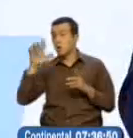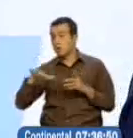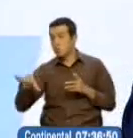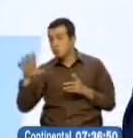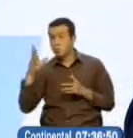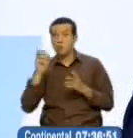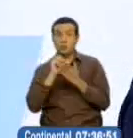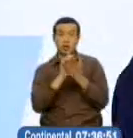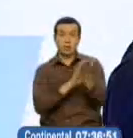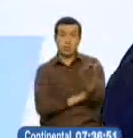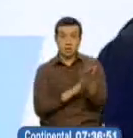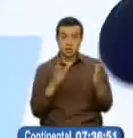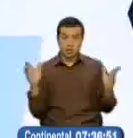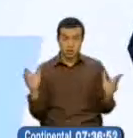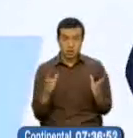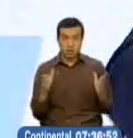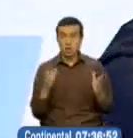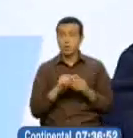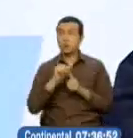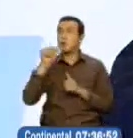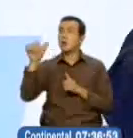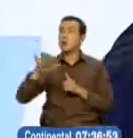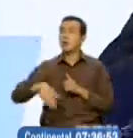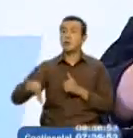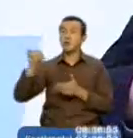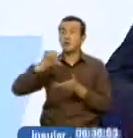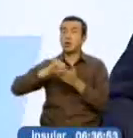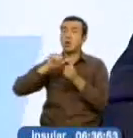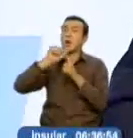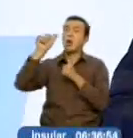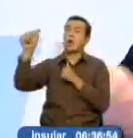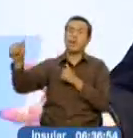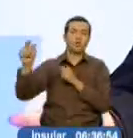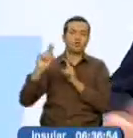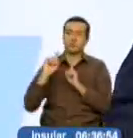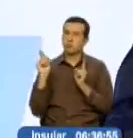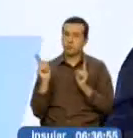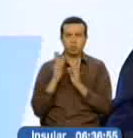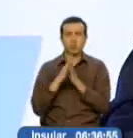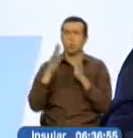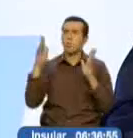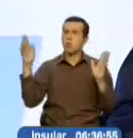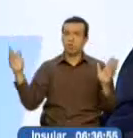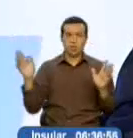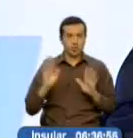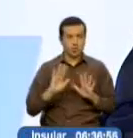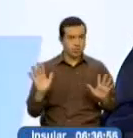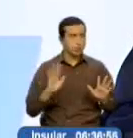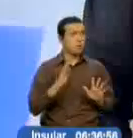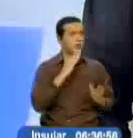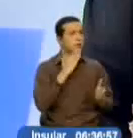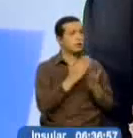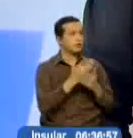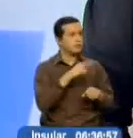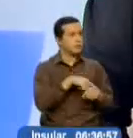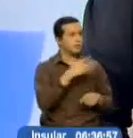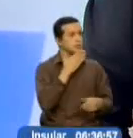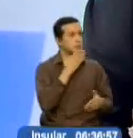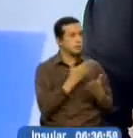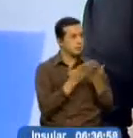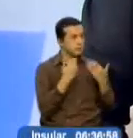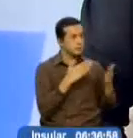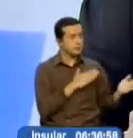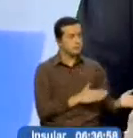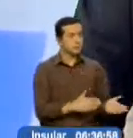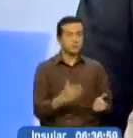hacer programas de vivienda, que extender las ciudades, jalar las ciudades, ensanchar las ciudades. Fernando Cordero, se me terminó el tiempo. Gracias. Muchas